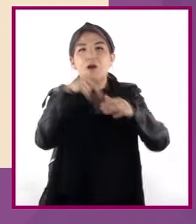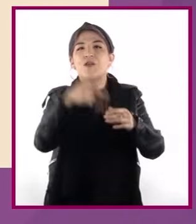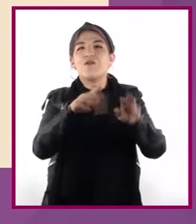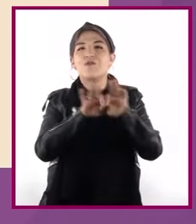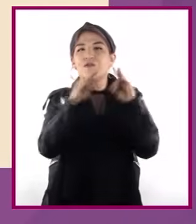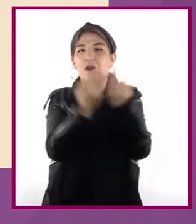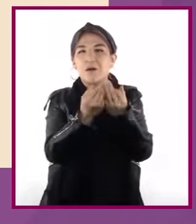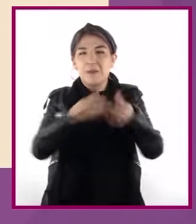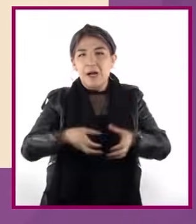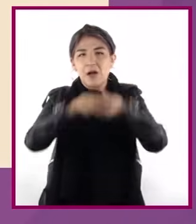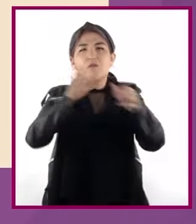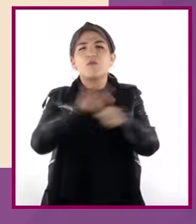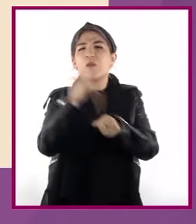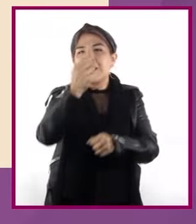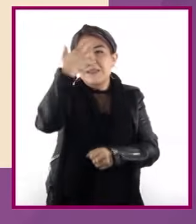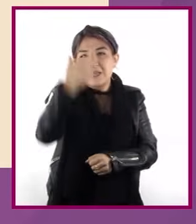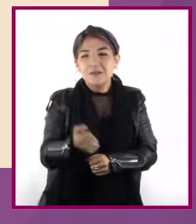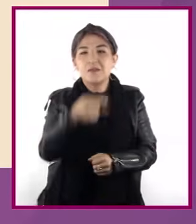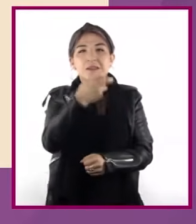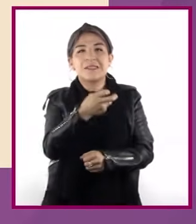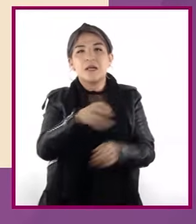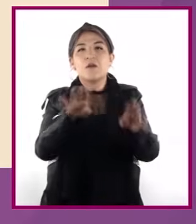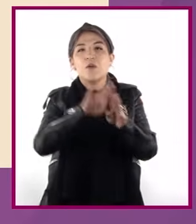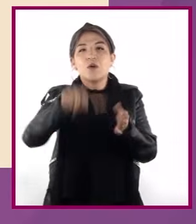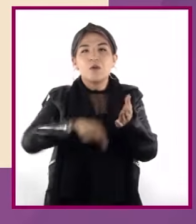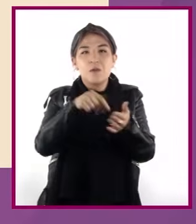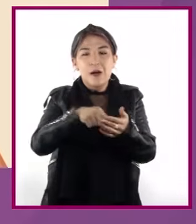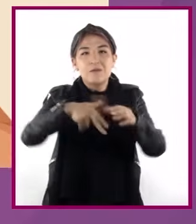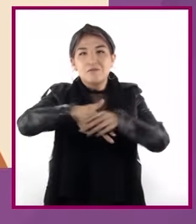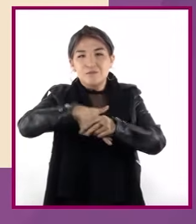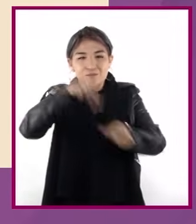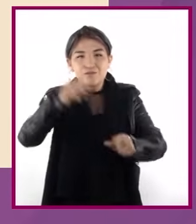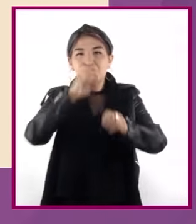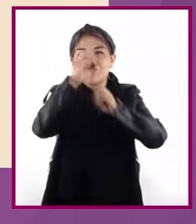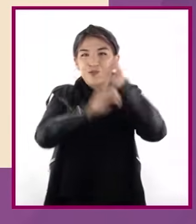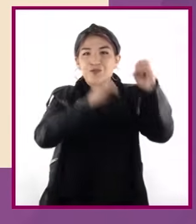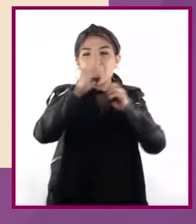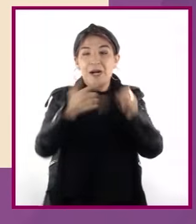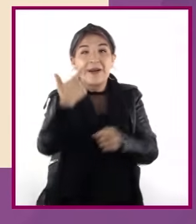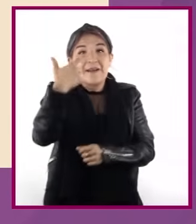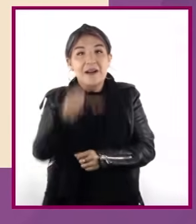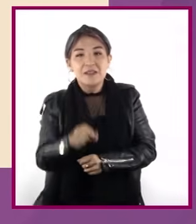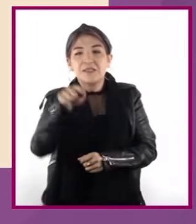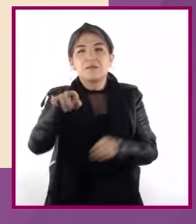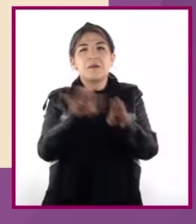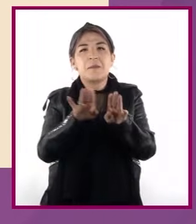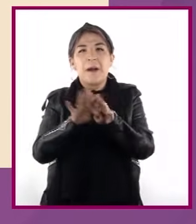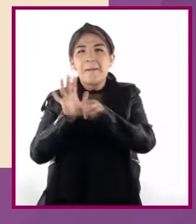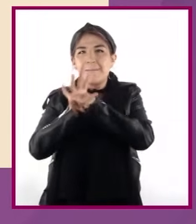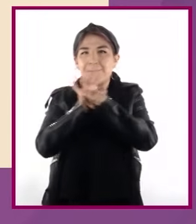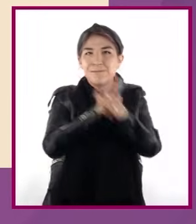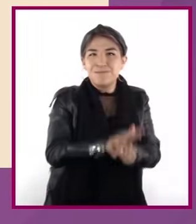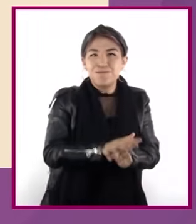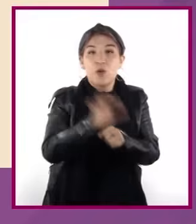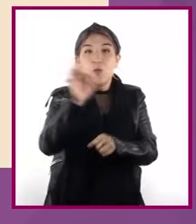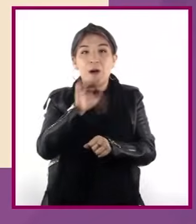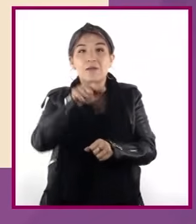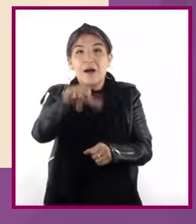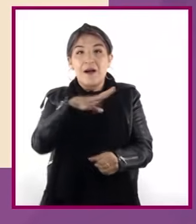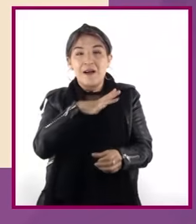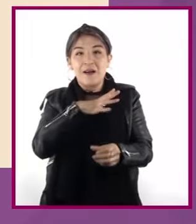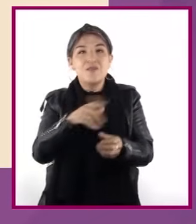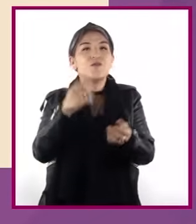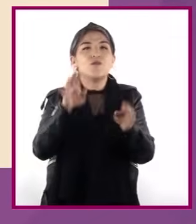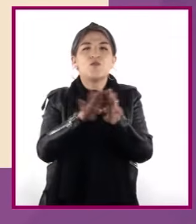forma. Debido a los grandes espacios que hay entre sus partículas, los gases pueden comprimirse cuando se ejerce presión